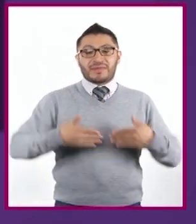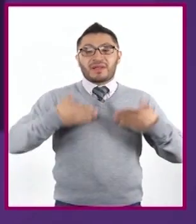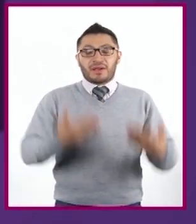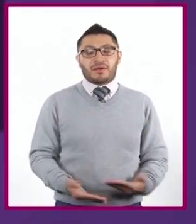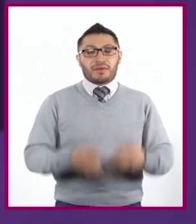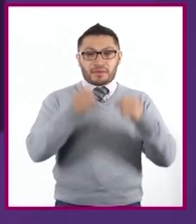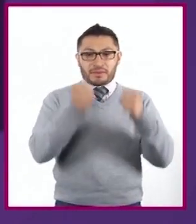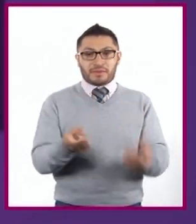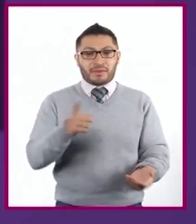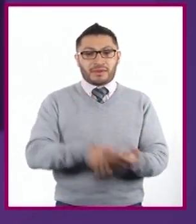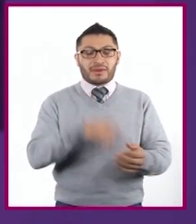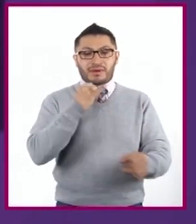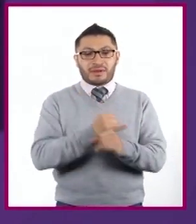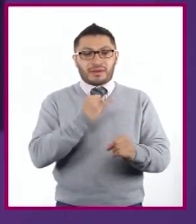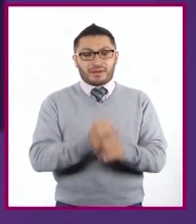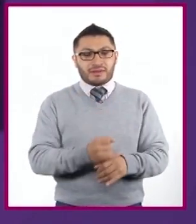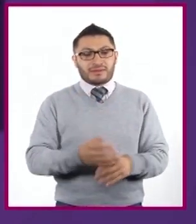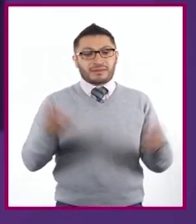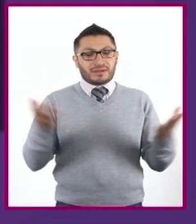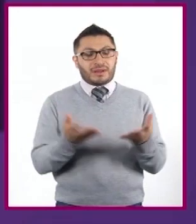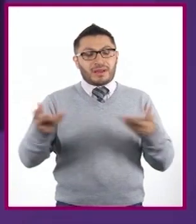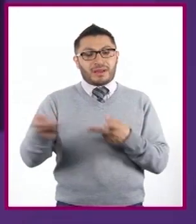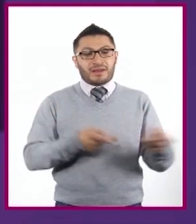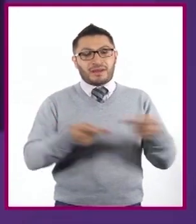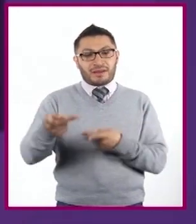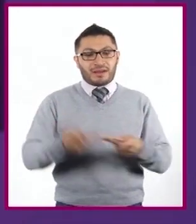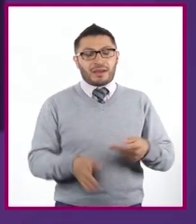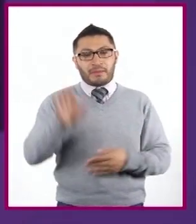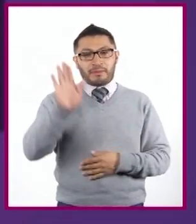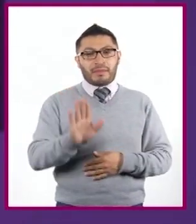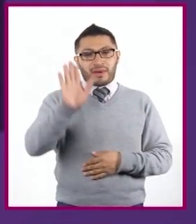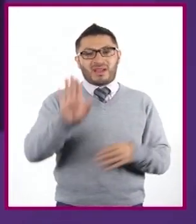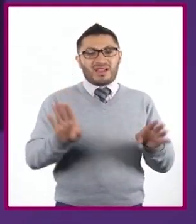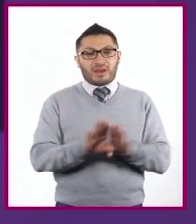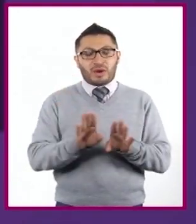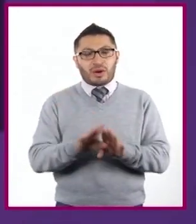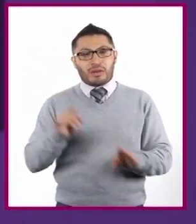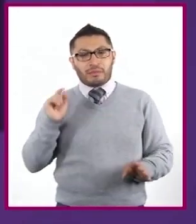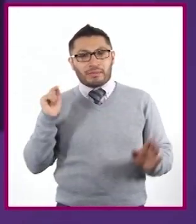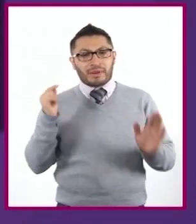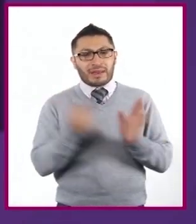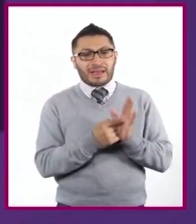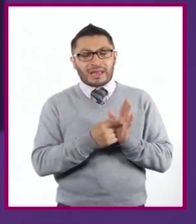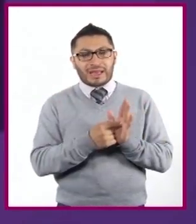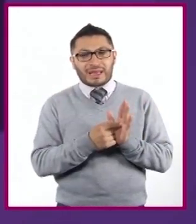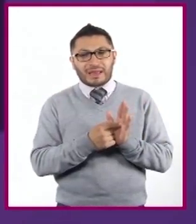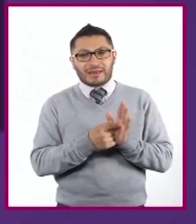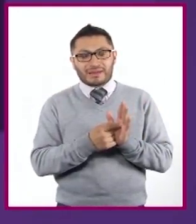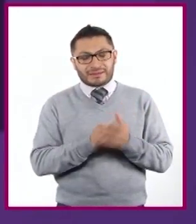Internet. Hoy haremos una preparación que parece estar a un clic de nuestras manos.